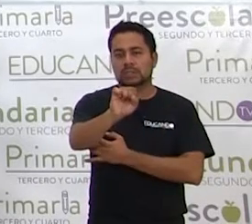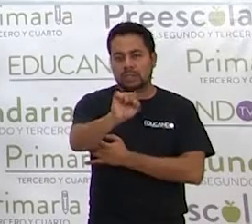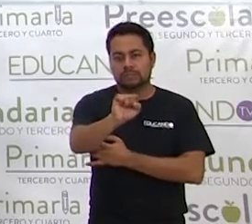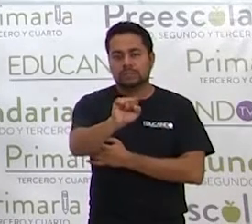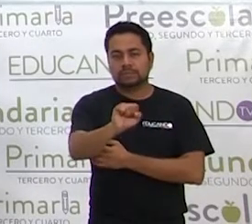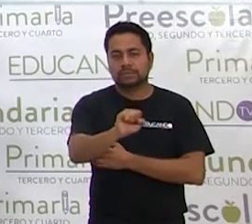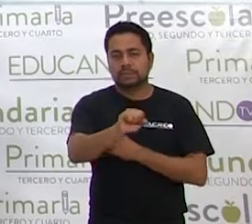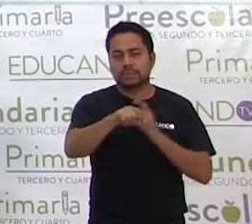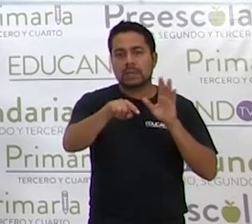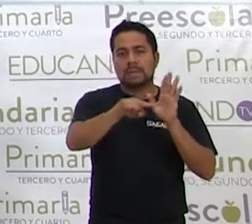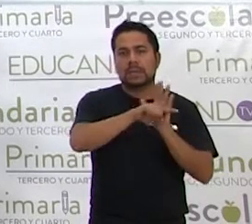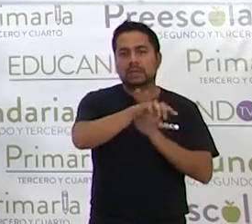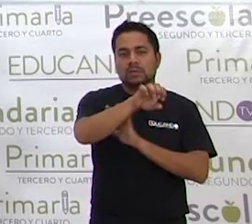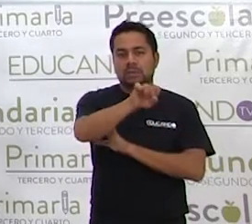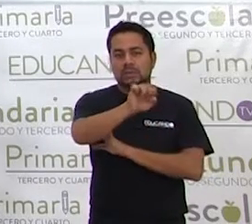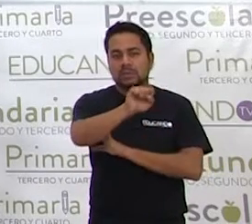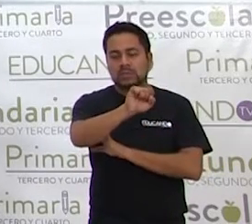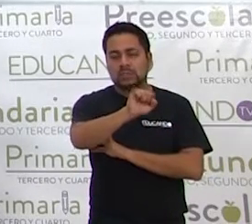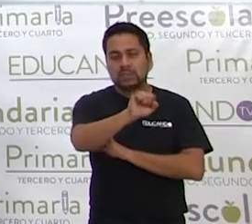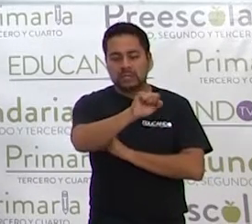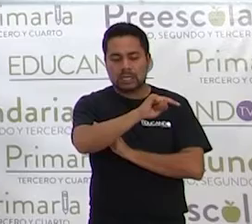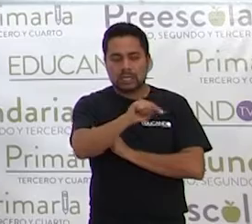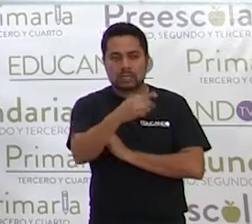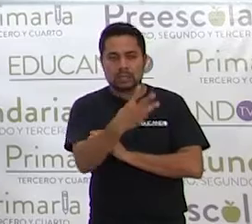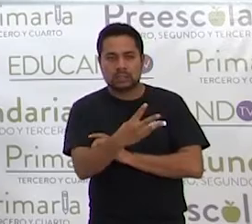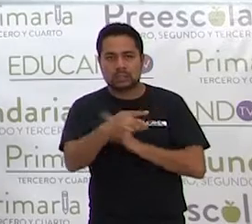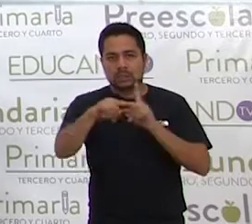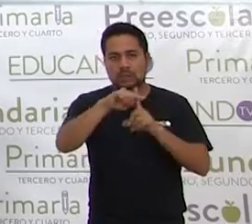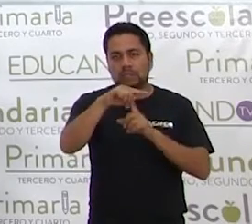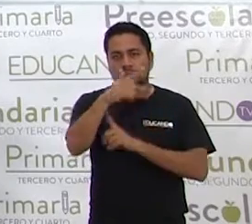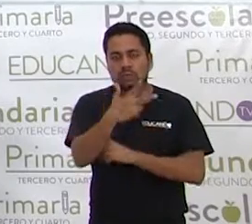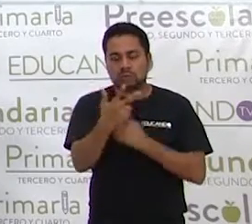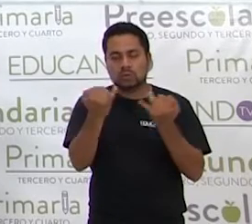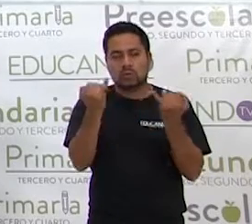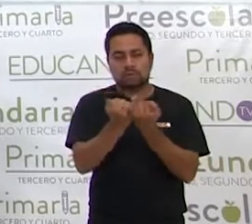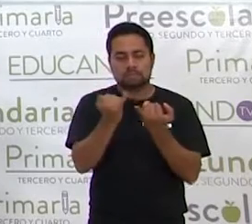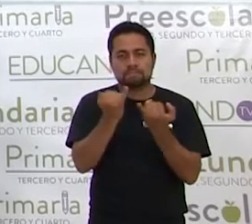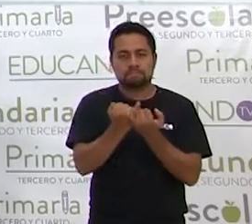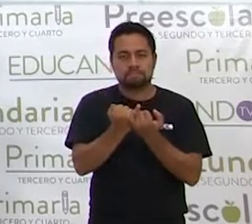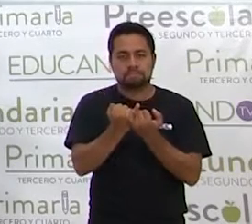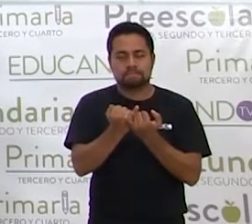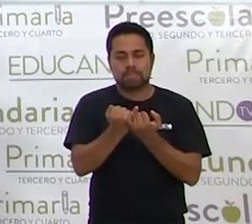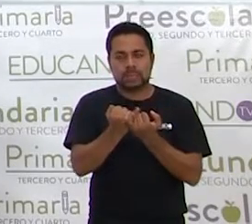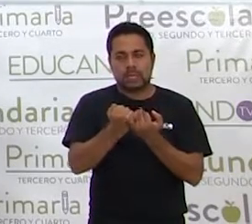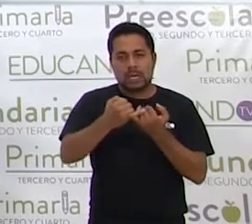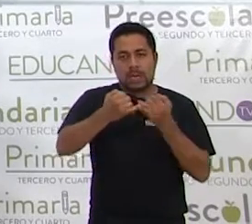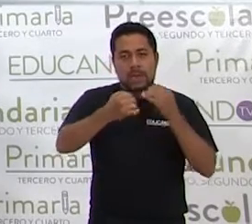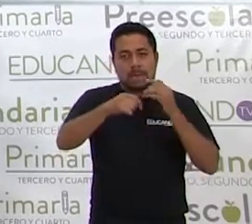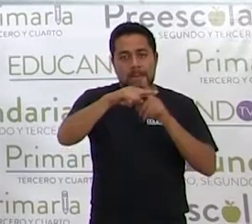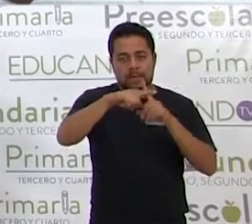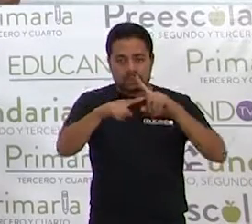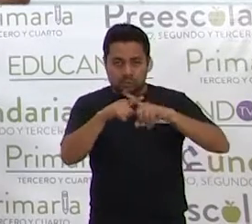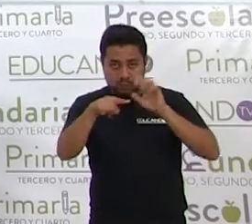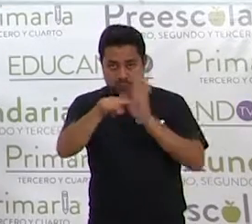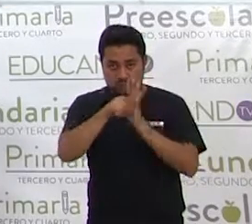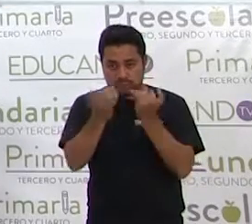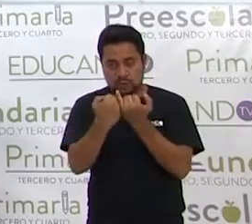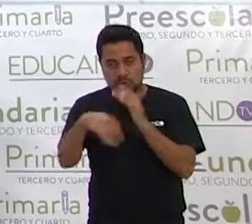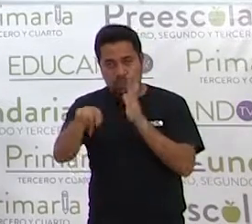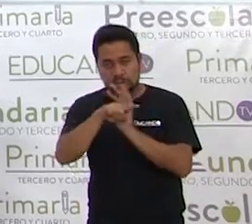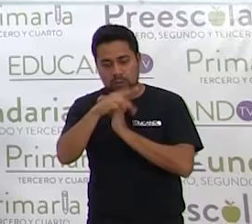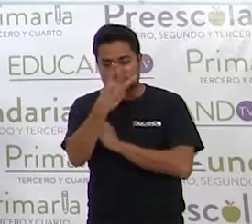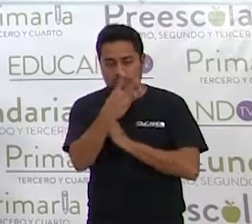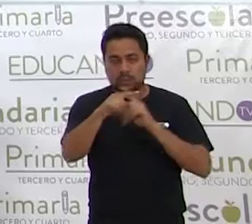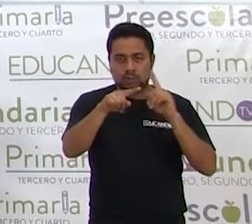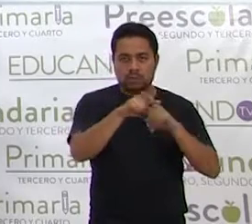menos sesenta tercios más ocho igual a más por menos menos tres